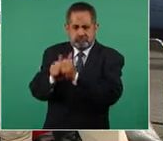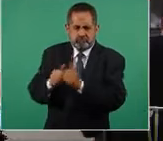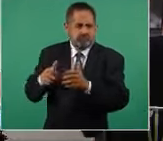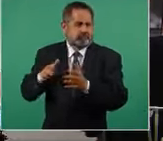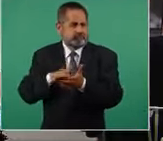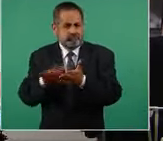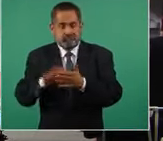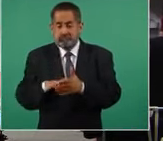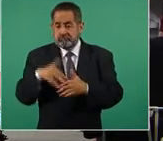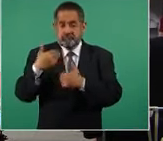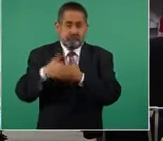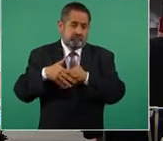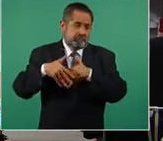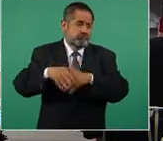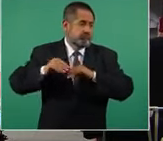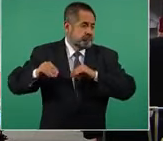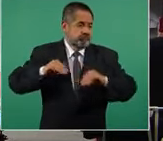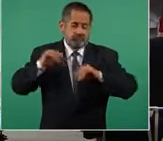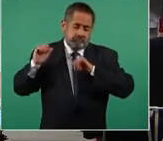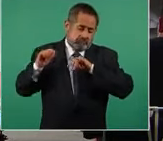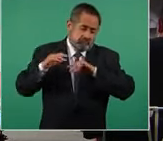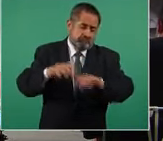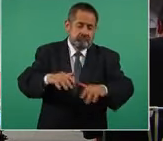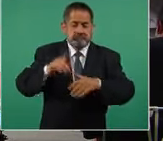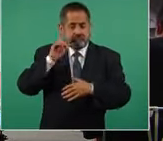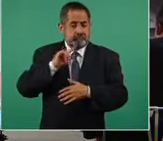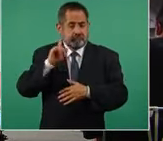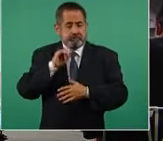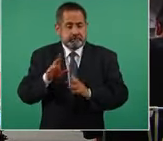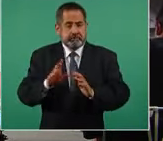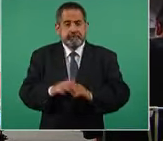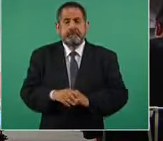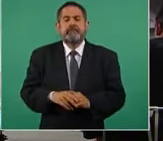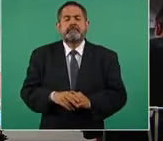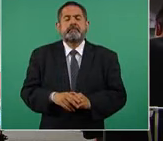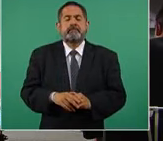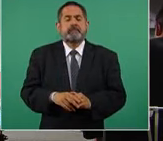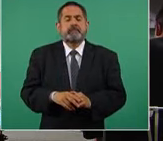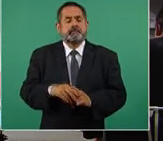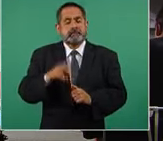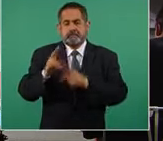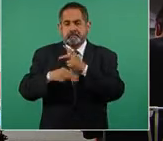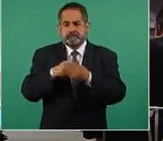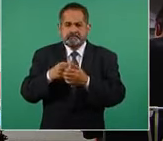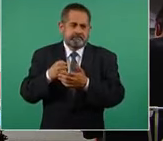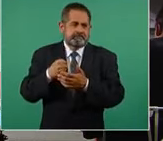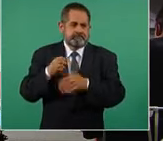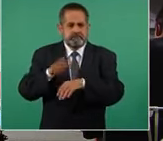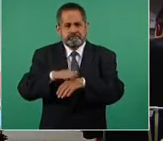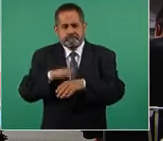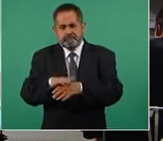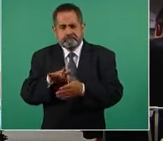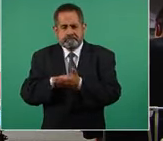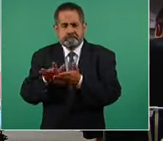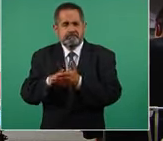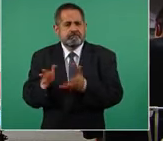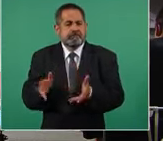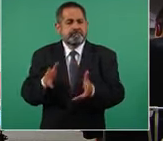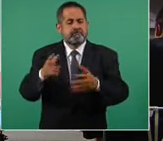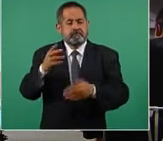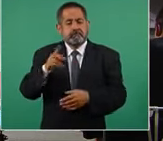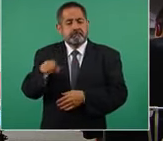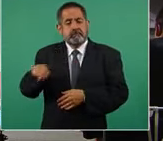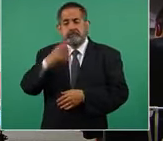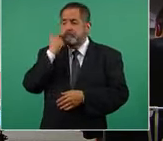y va a haber una movilización muy importante mañana. Van a impulsar incluso una